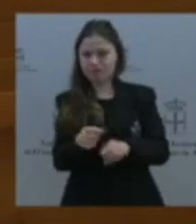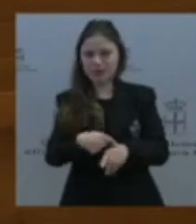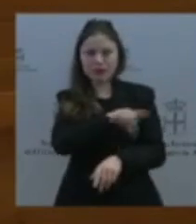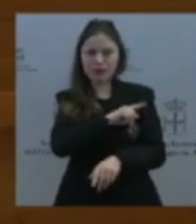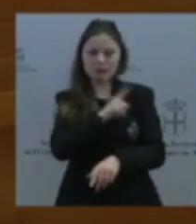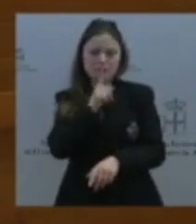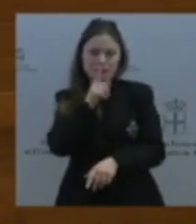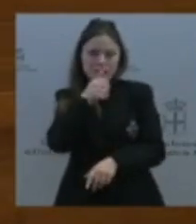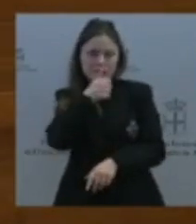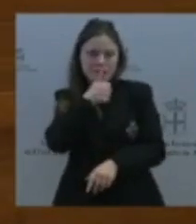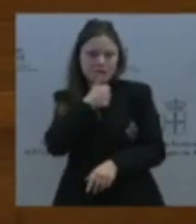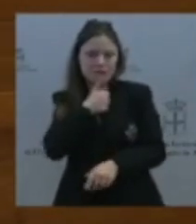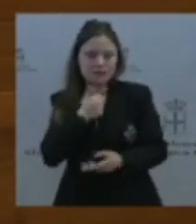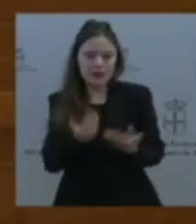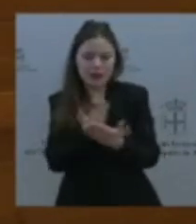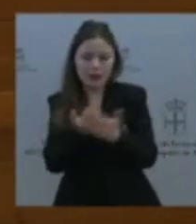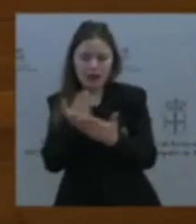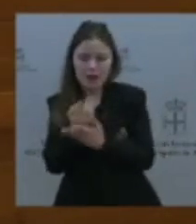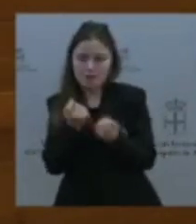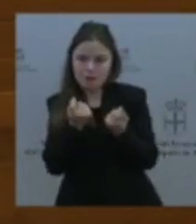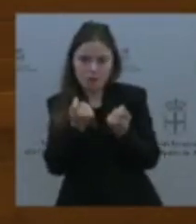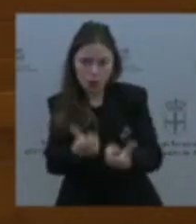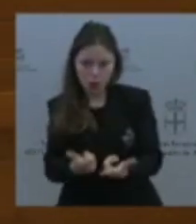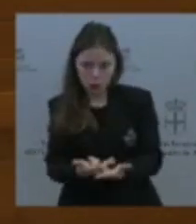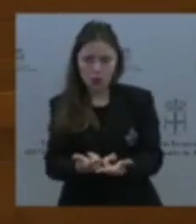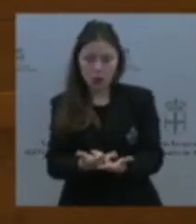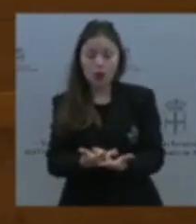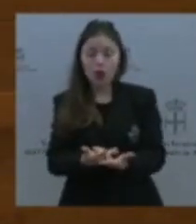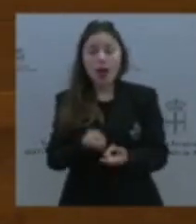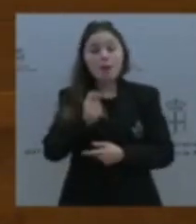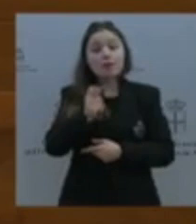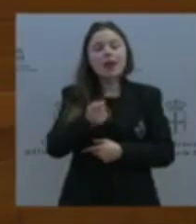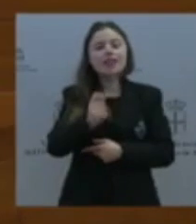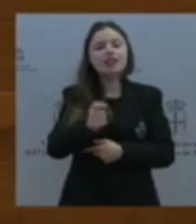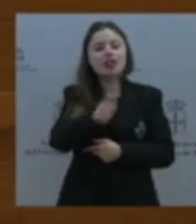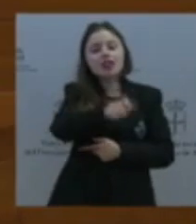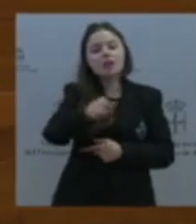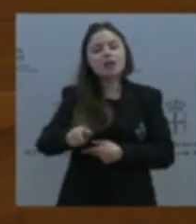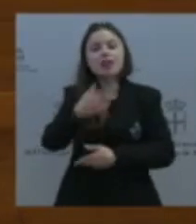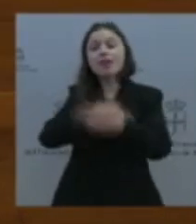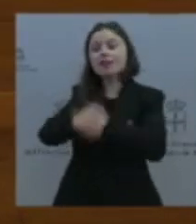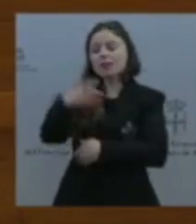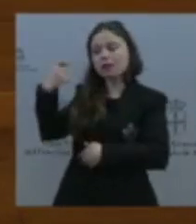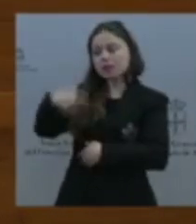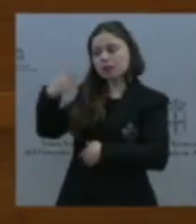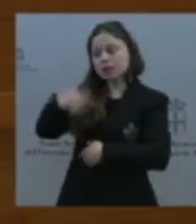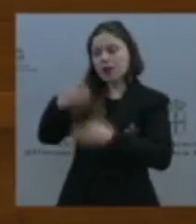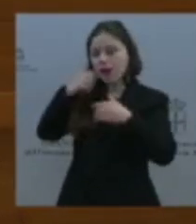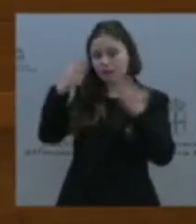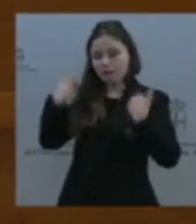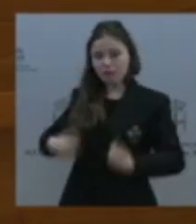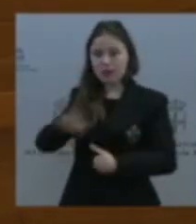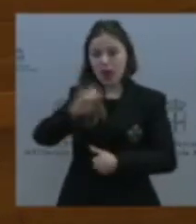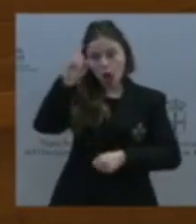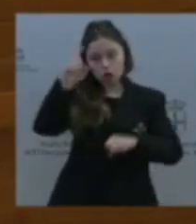parte importante de estas pensiones reciben las personas con discapacidades física o psíquica o con personas